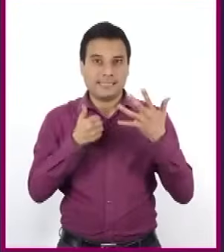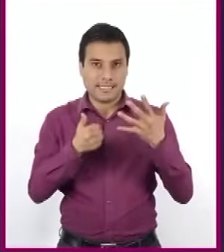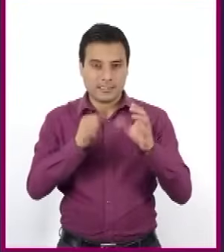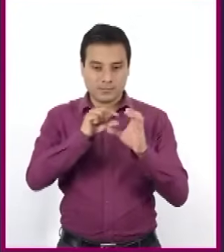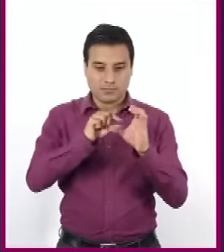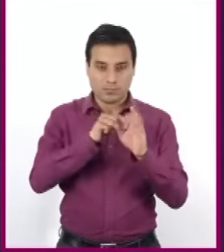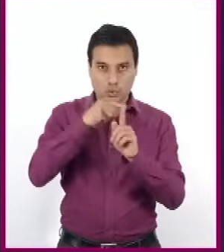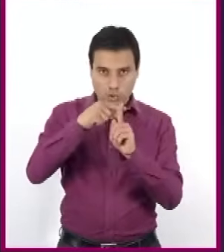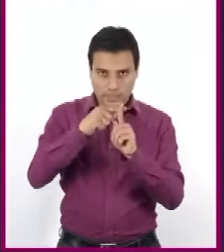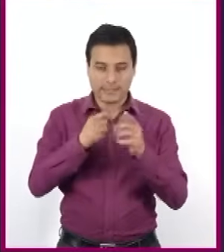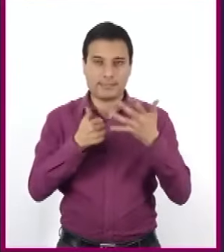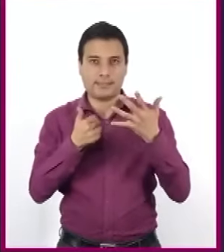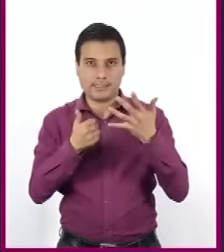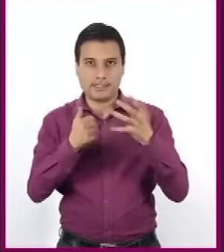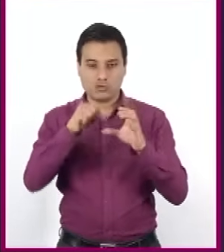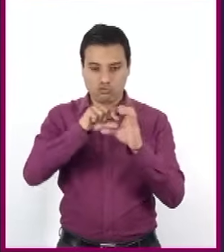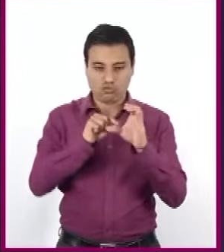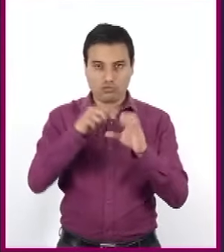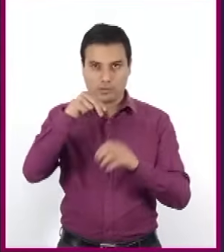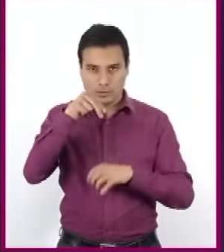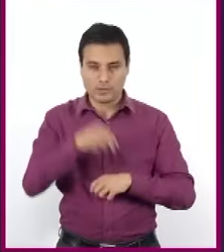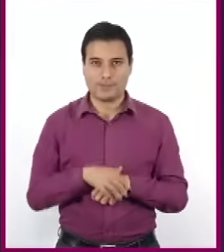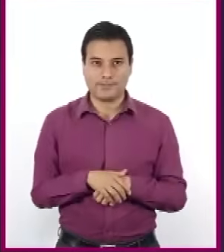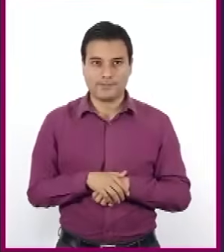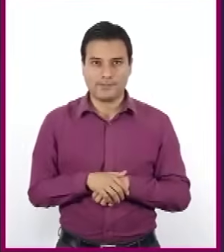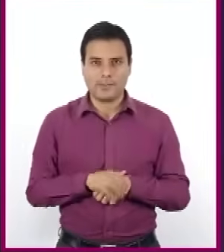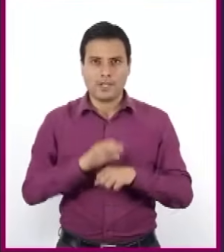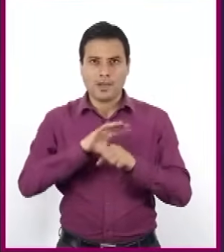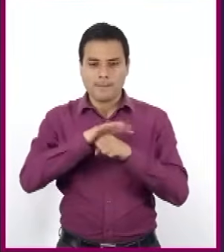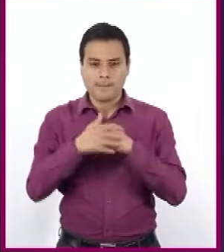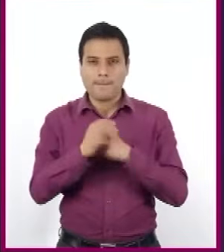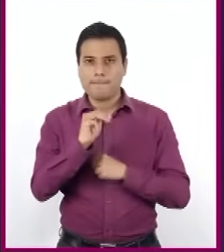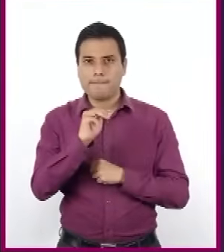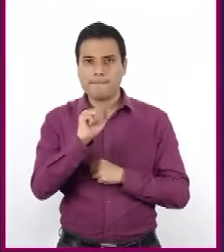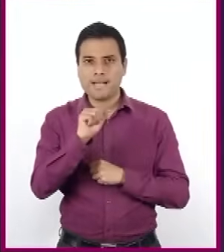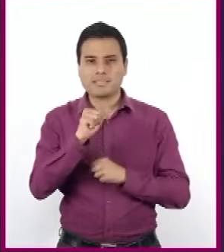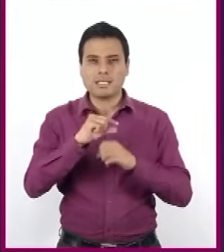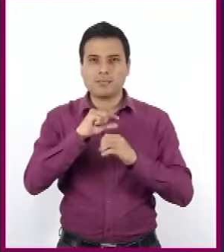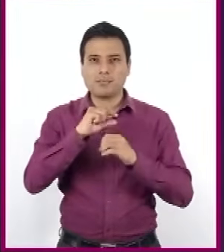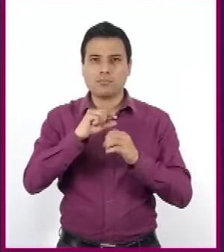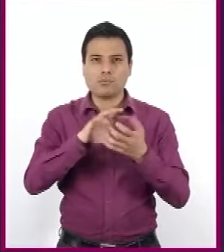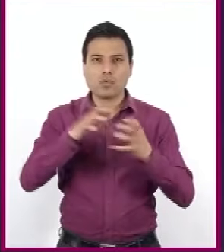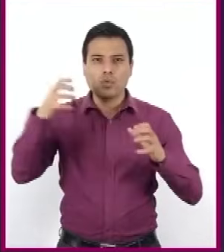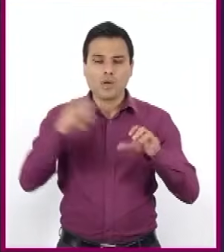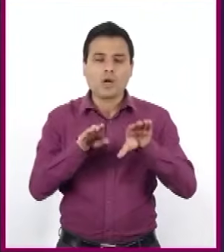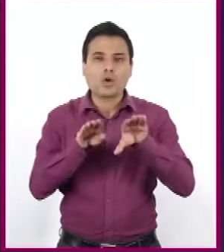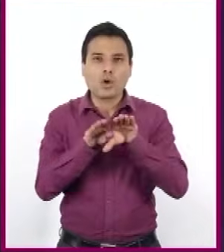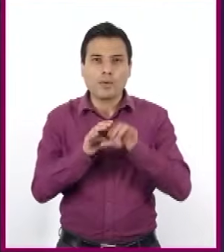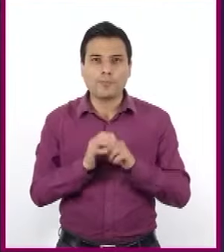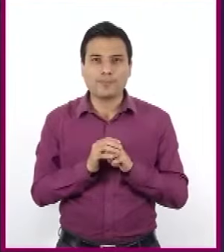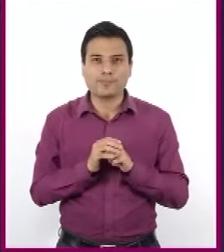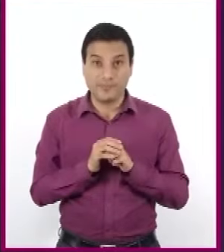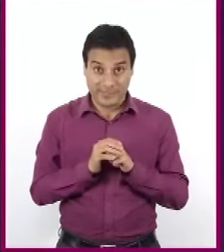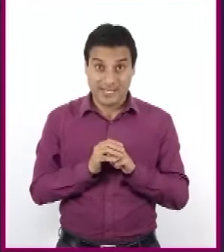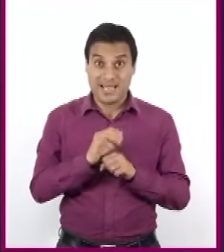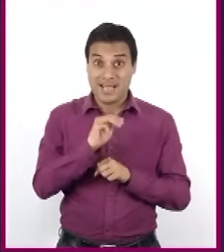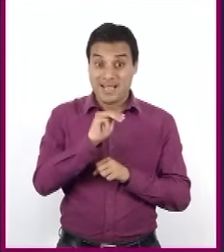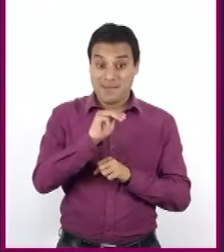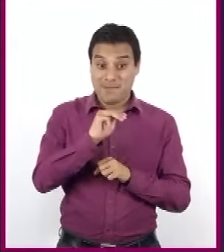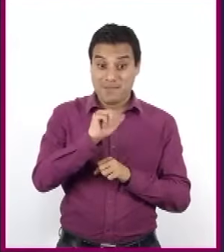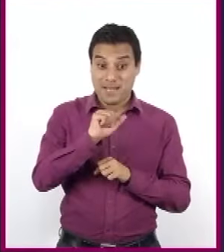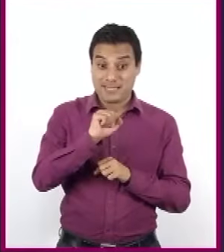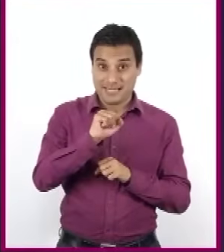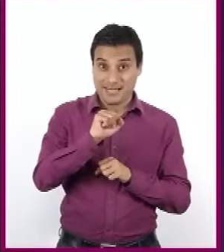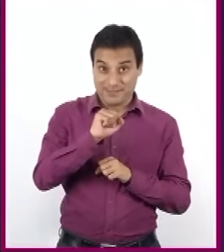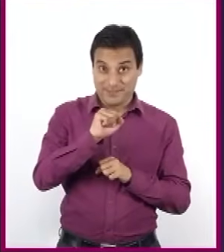núcleo. La masa molecular se calcula al sumar las masas atómicas de los átomos que forman la